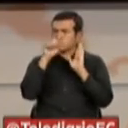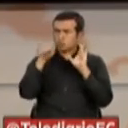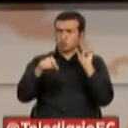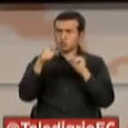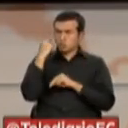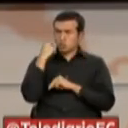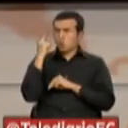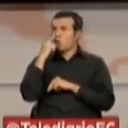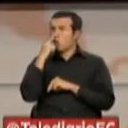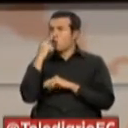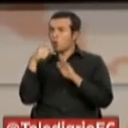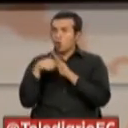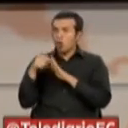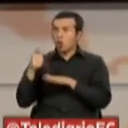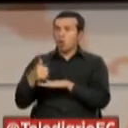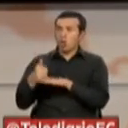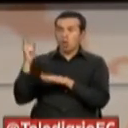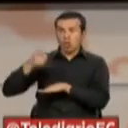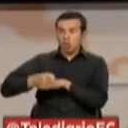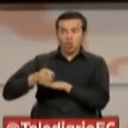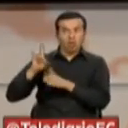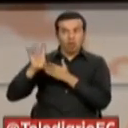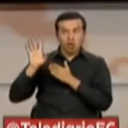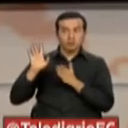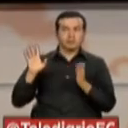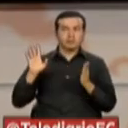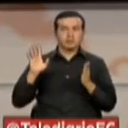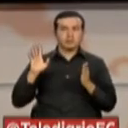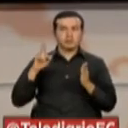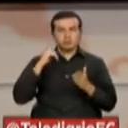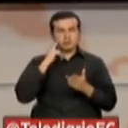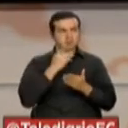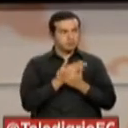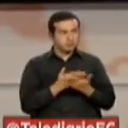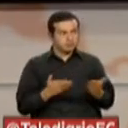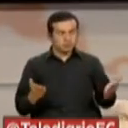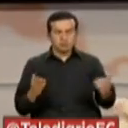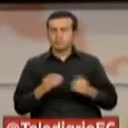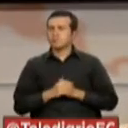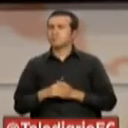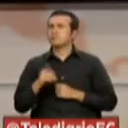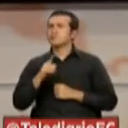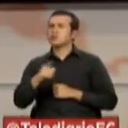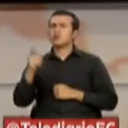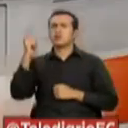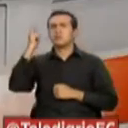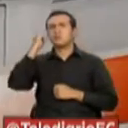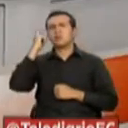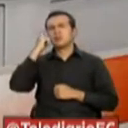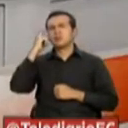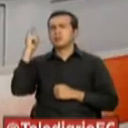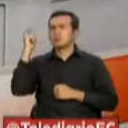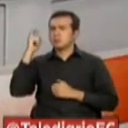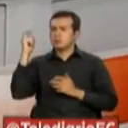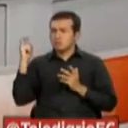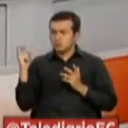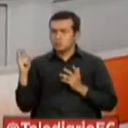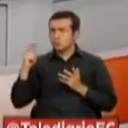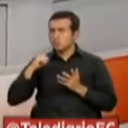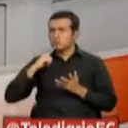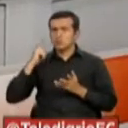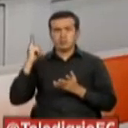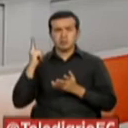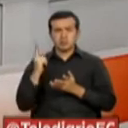habido interferencias. Hay muchas evidencias de que ha habido interferencias. ¿Y usted cree que, piensa usted que esto demanda